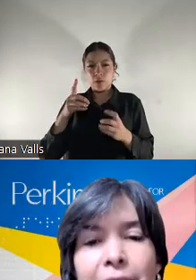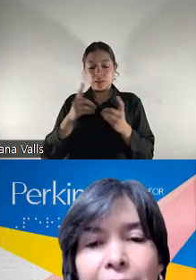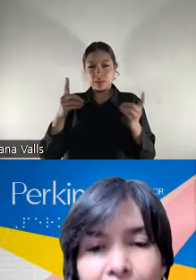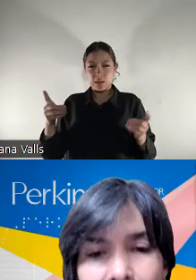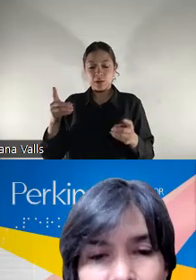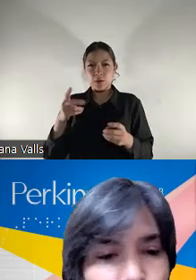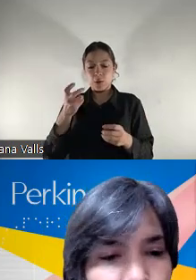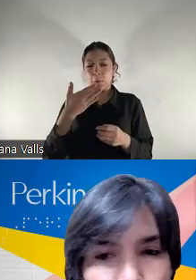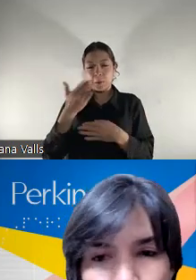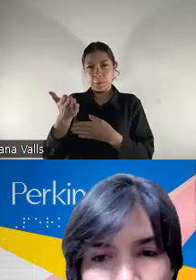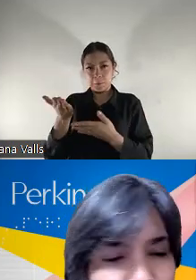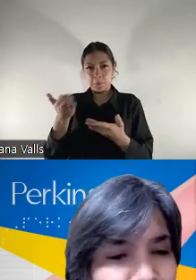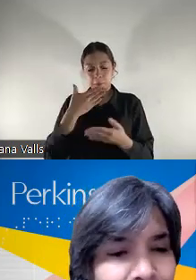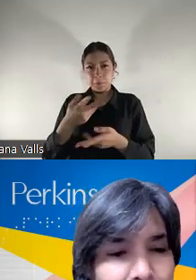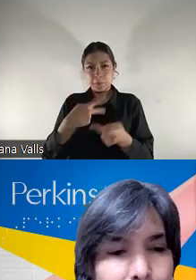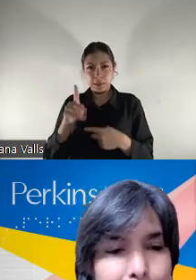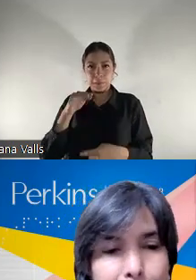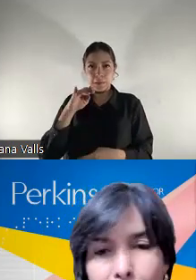Miriam y adelante, te escuchamos.